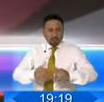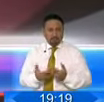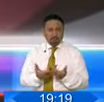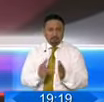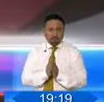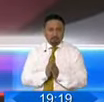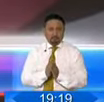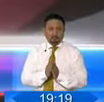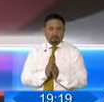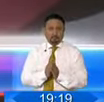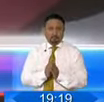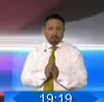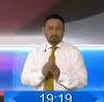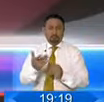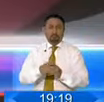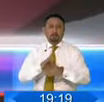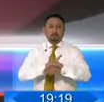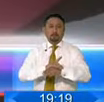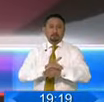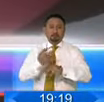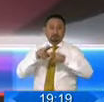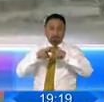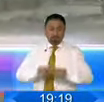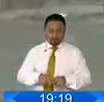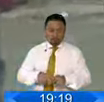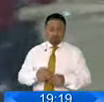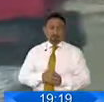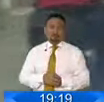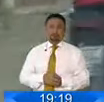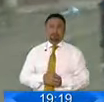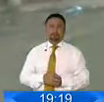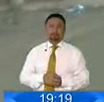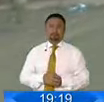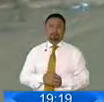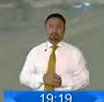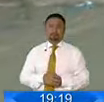un reconocimiento médico legal de carácter ginecológico. Desde Manta,